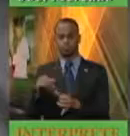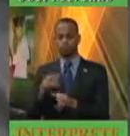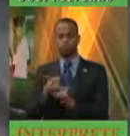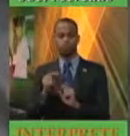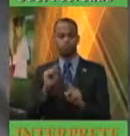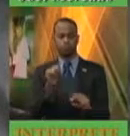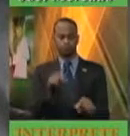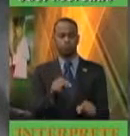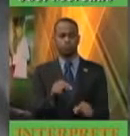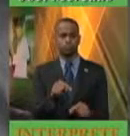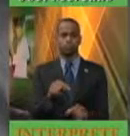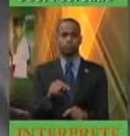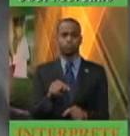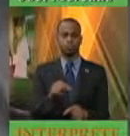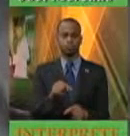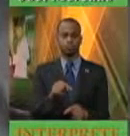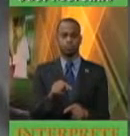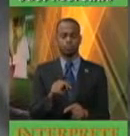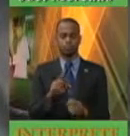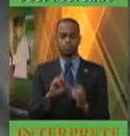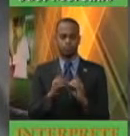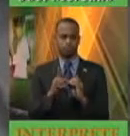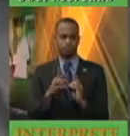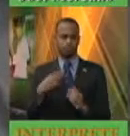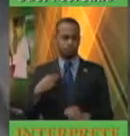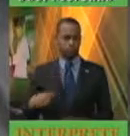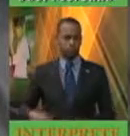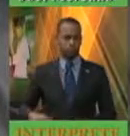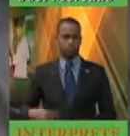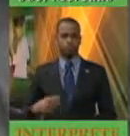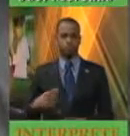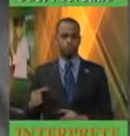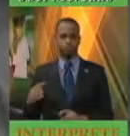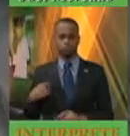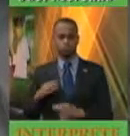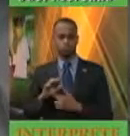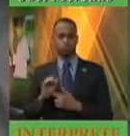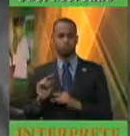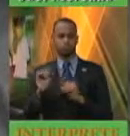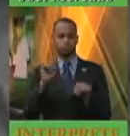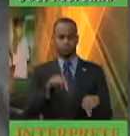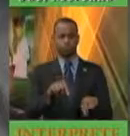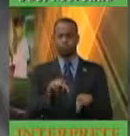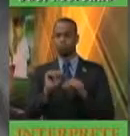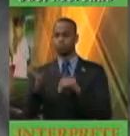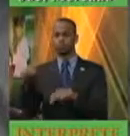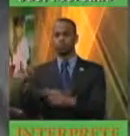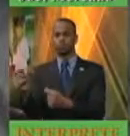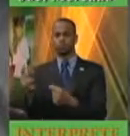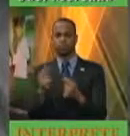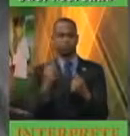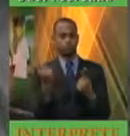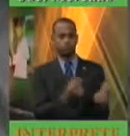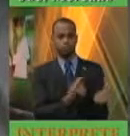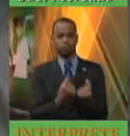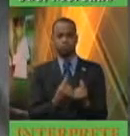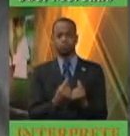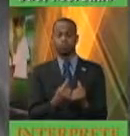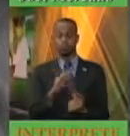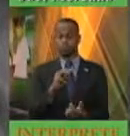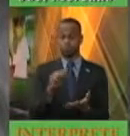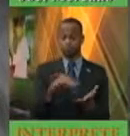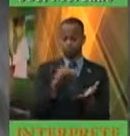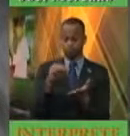institución a nombre del director Magino Corporán a ambas actividades. La de